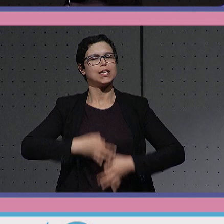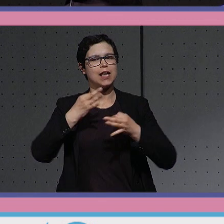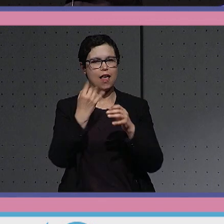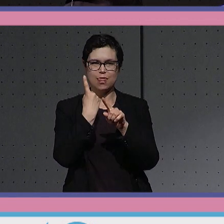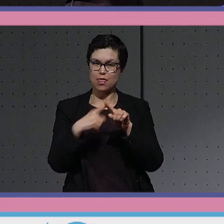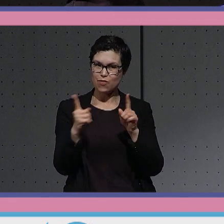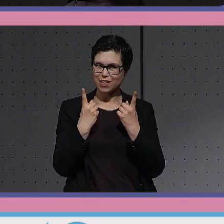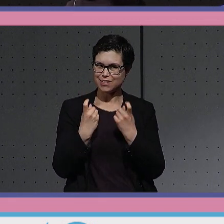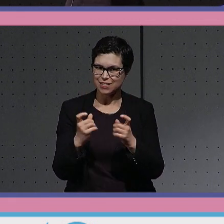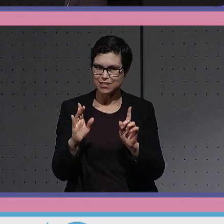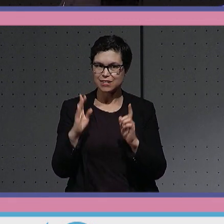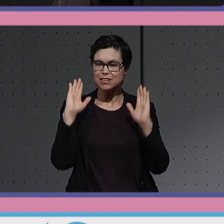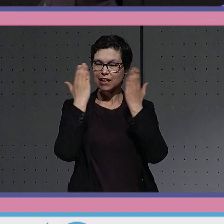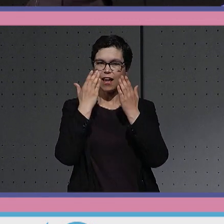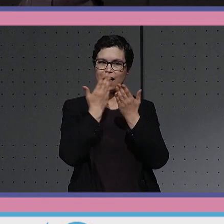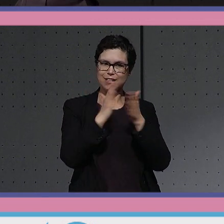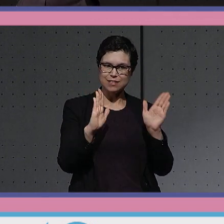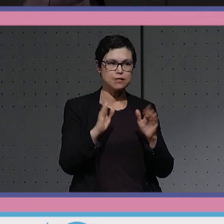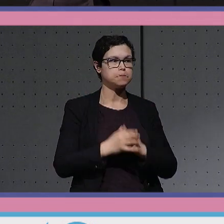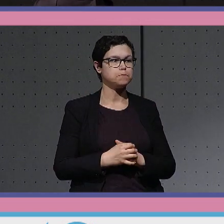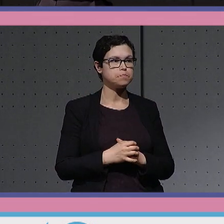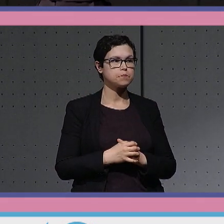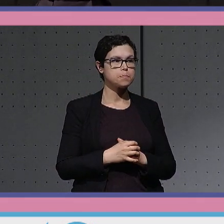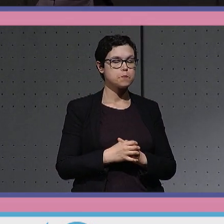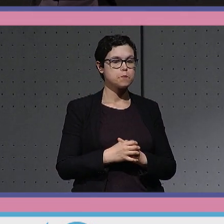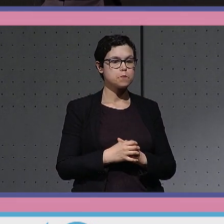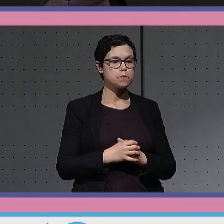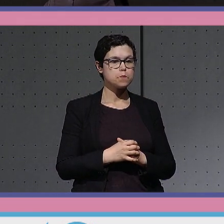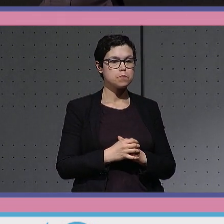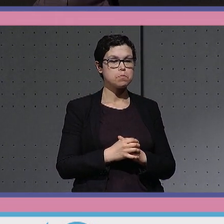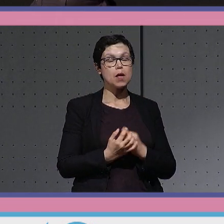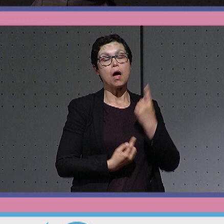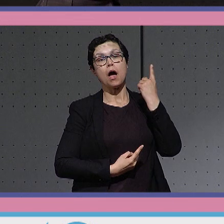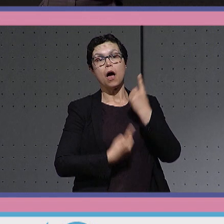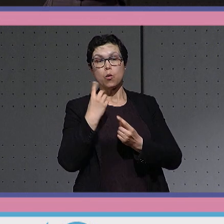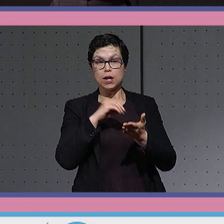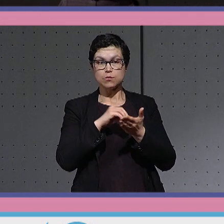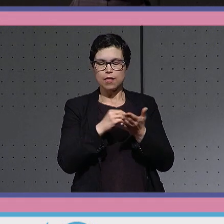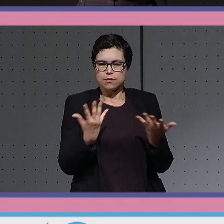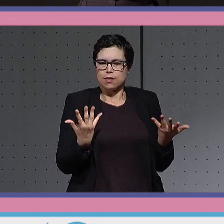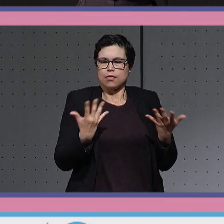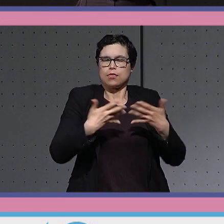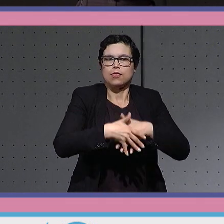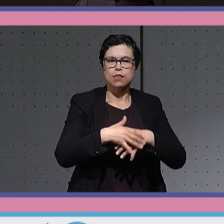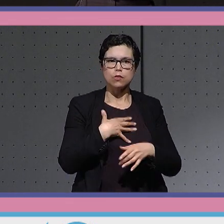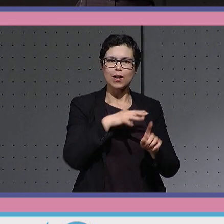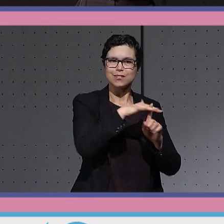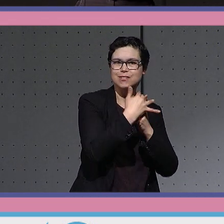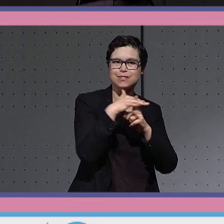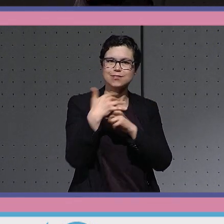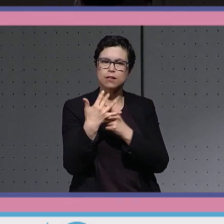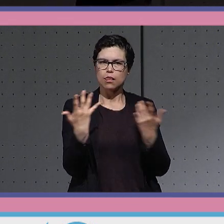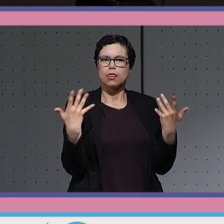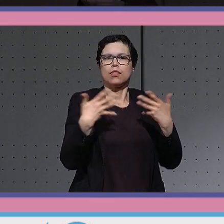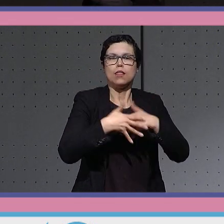las personas con TEA. Sin embargo, en no pocas ocasiones pueden coexistir las dos situaciones. Y en ese caso, ¿qué es lo que pasa?